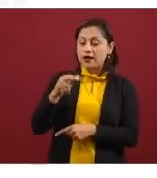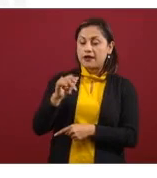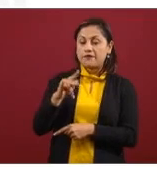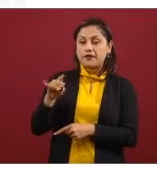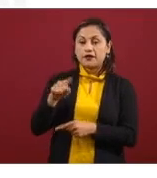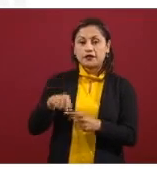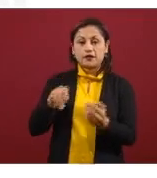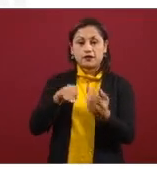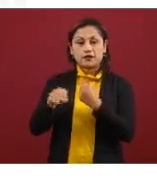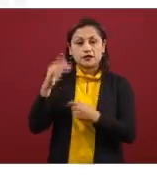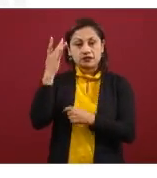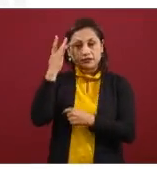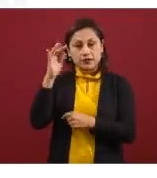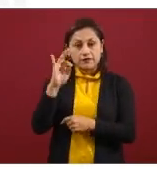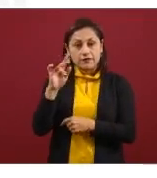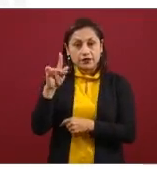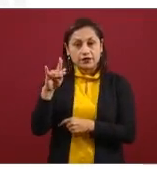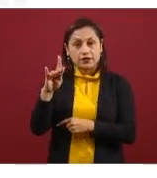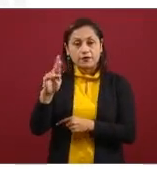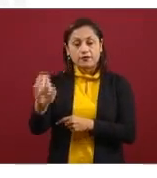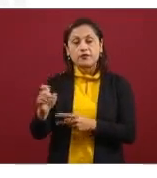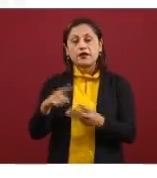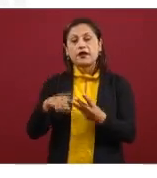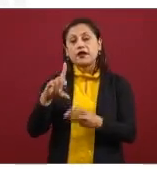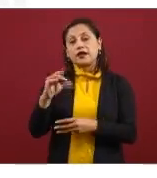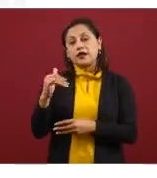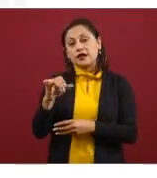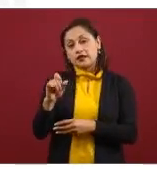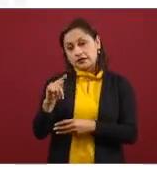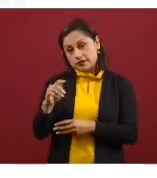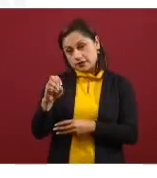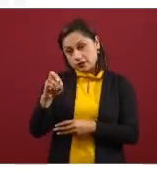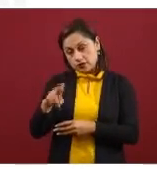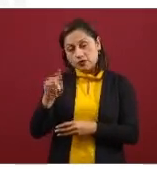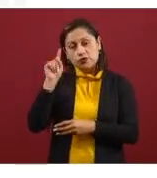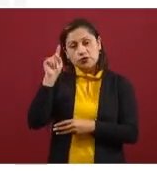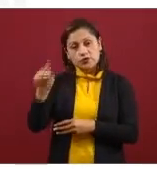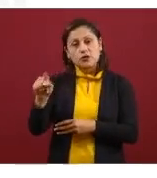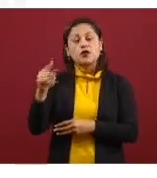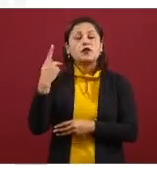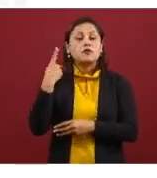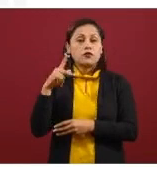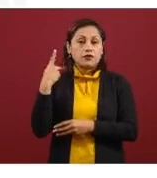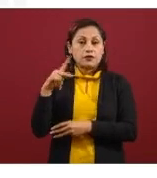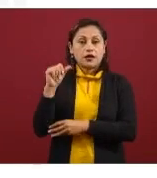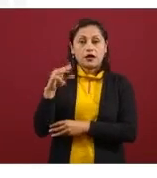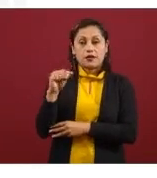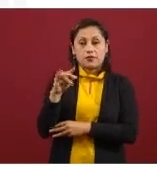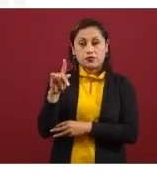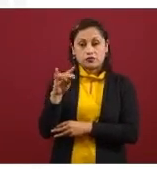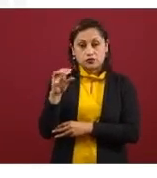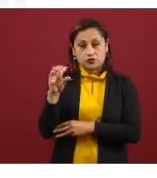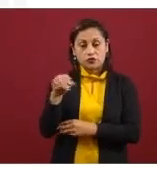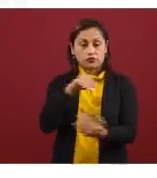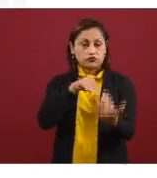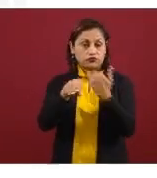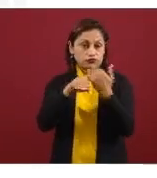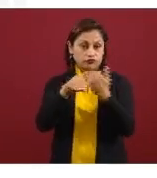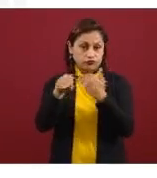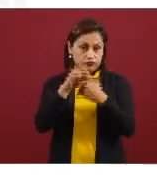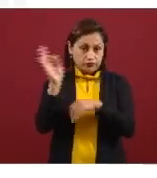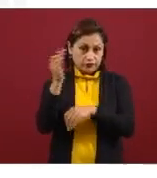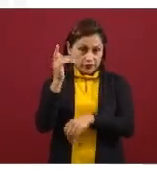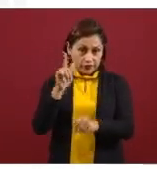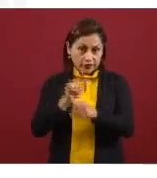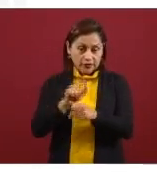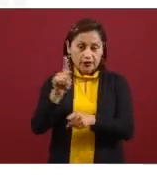San Felipe, Caftor Araba Soar en Amozoc, Puebla, en la carretera federal Puebla-Tehuacán,